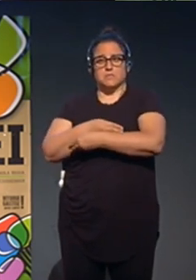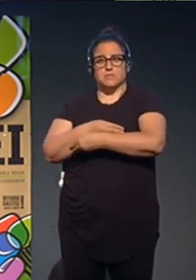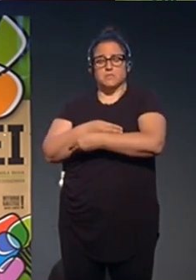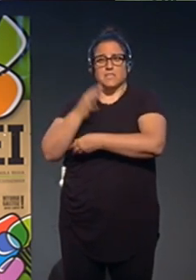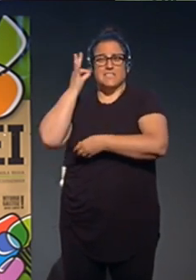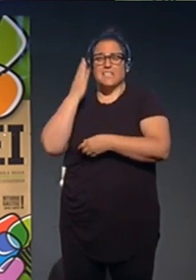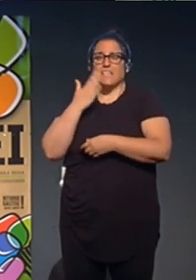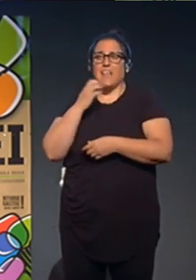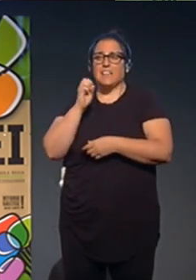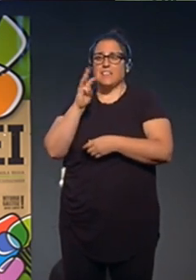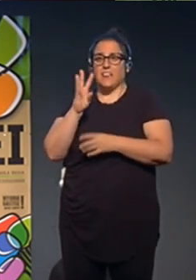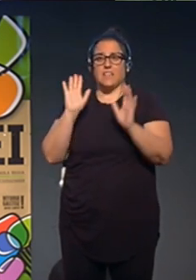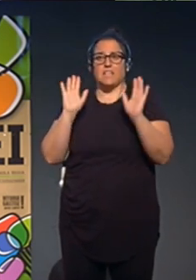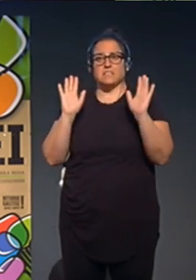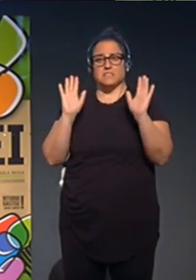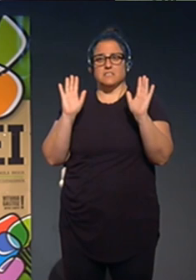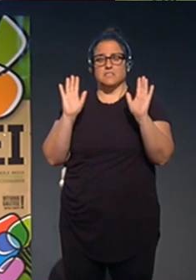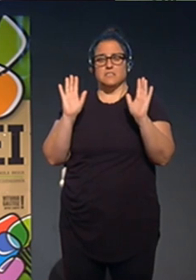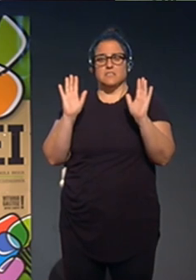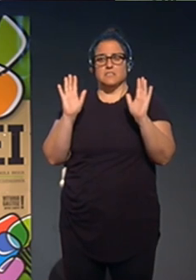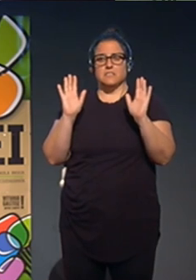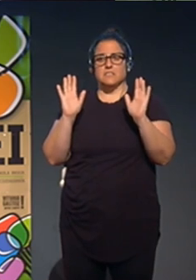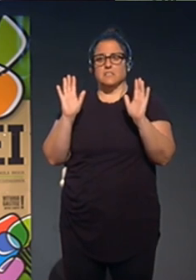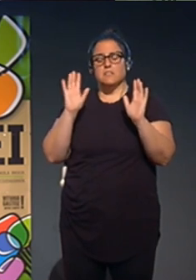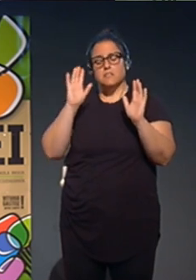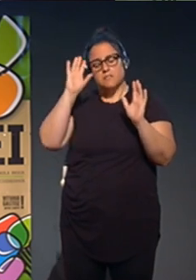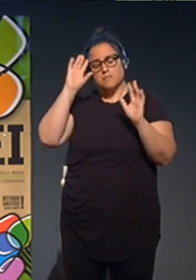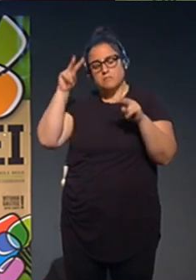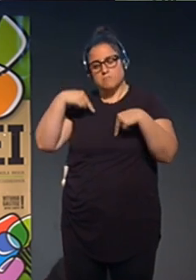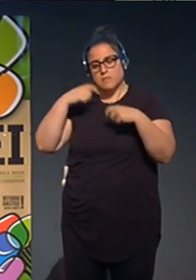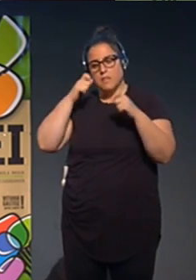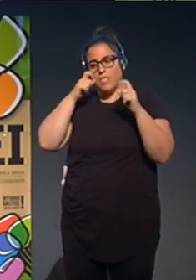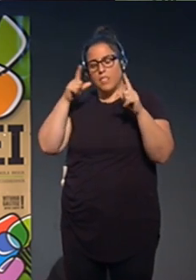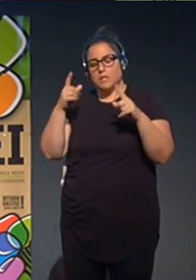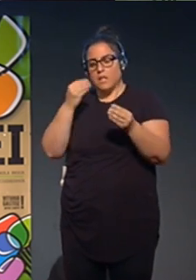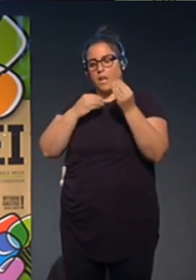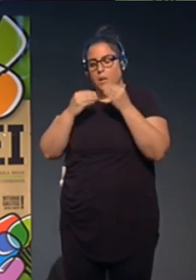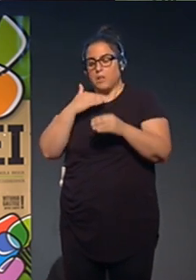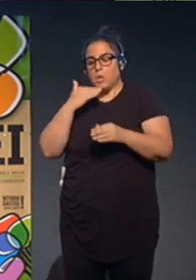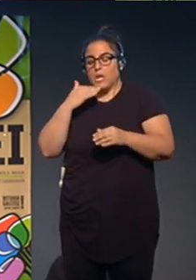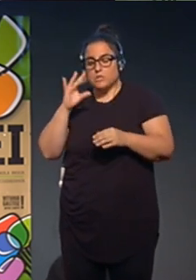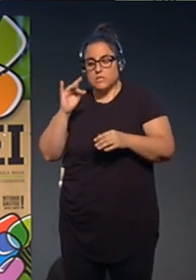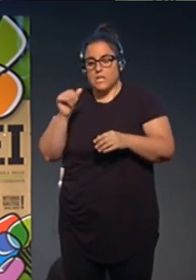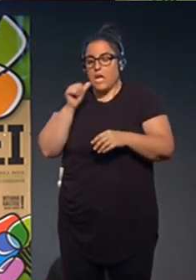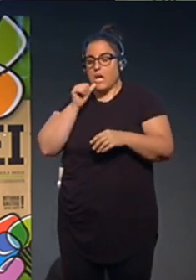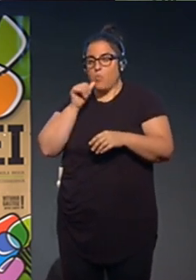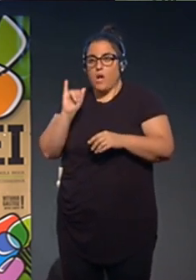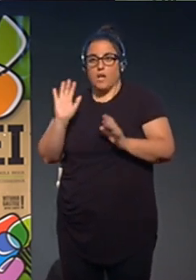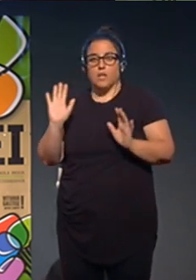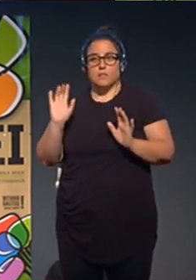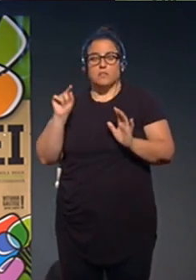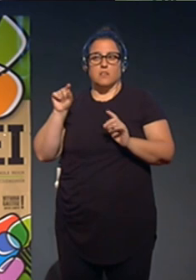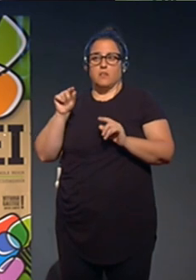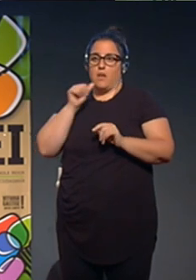años consciente de que no sabe cuánto tiempo va a estar lleva algunos alimentos y agua el agua Allí